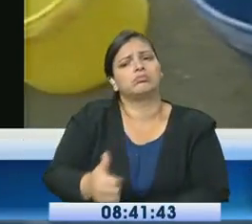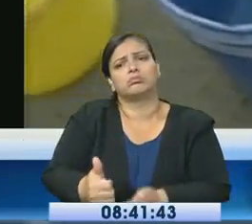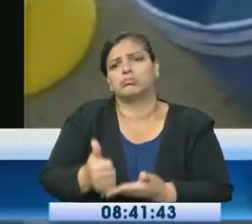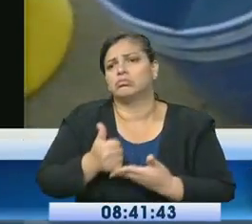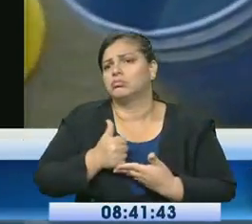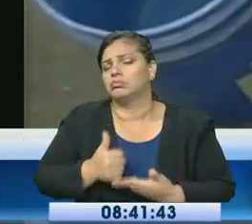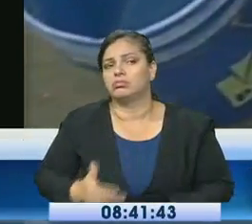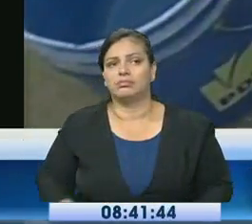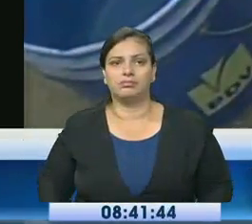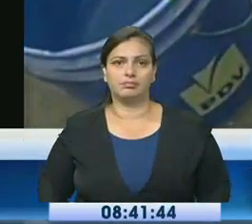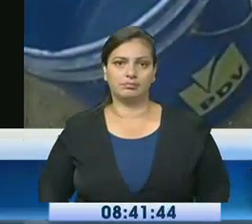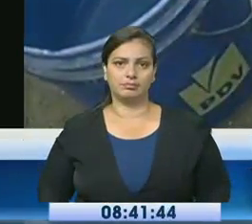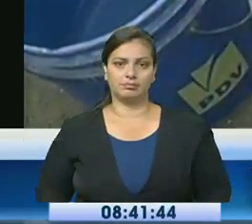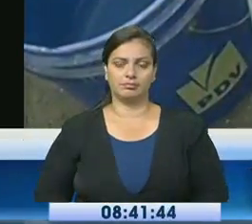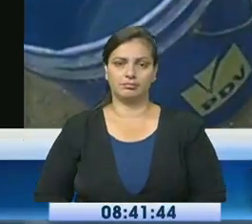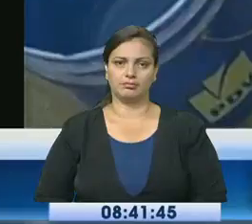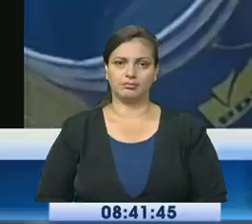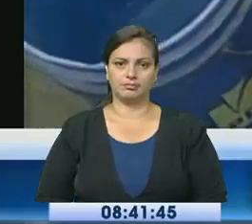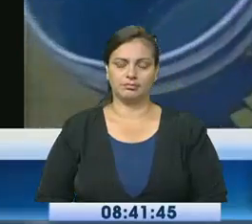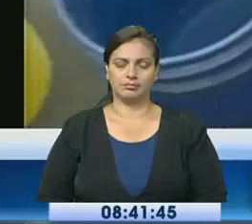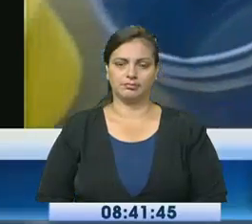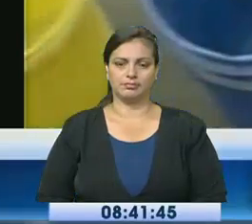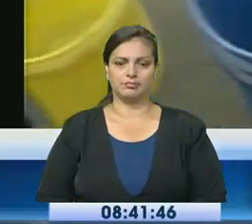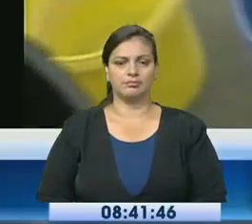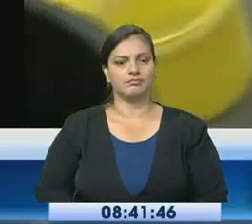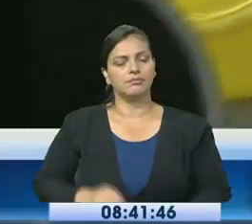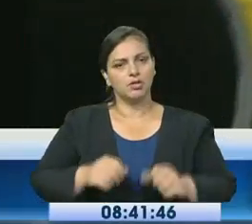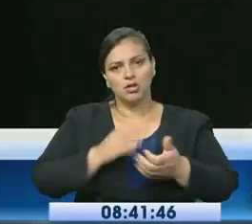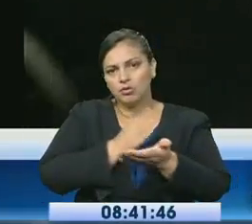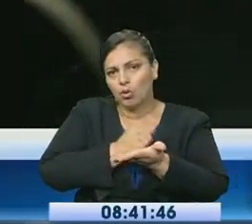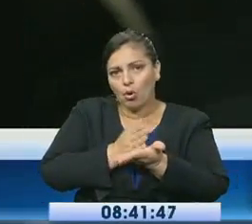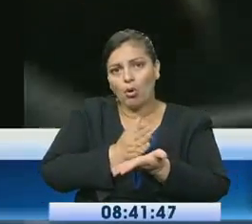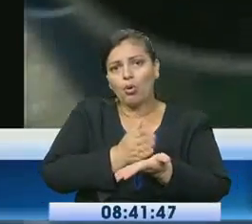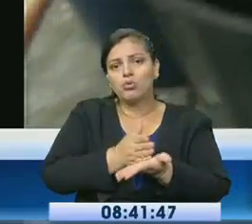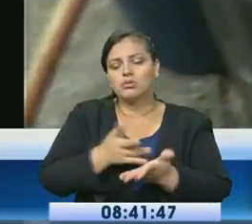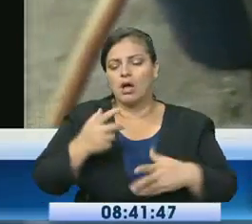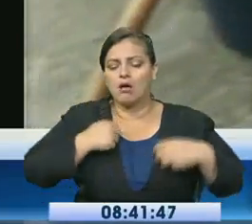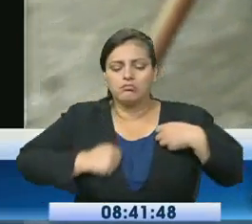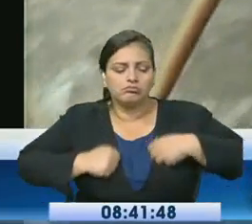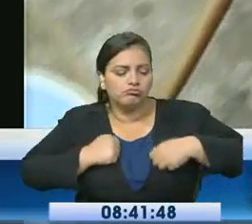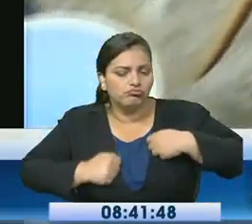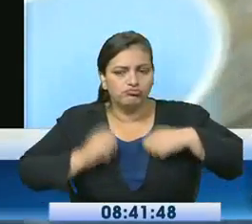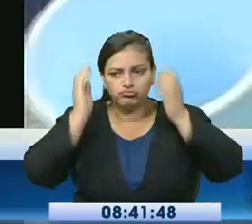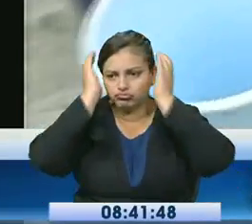dónde coger agua. ¿Para cocinar? Claro, más que todo para cocinar y bañarse, que es